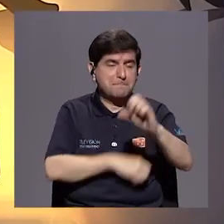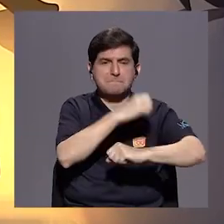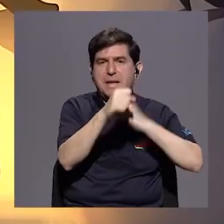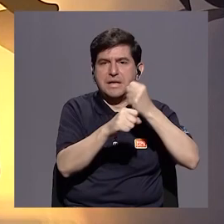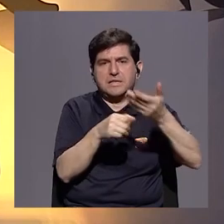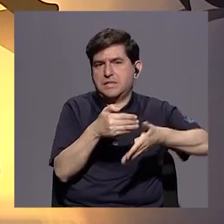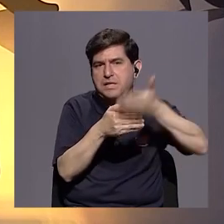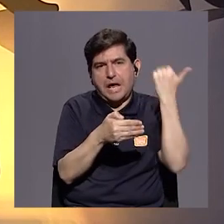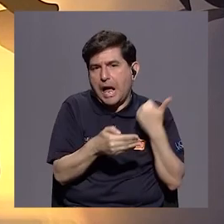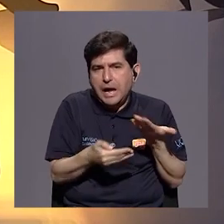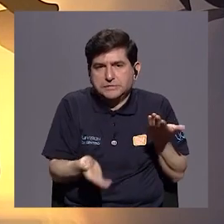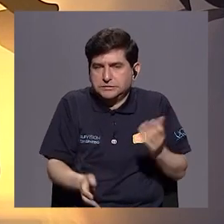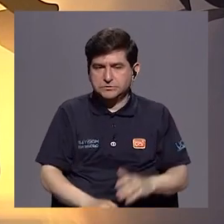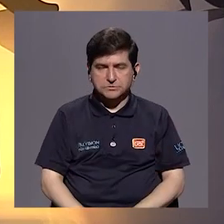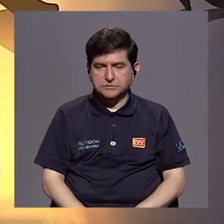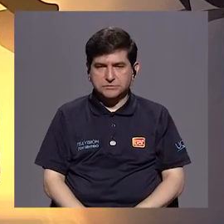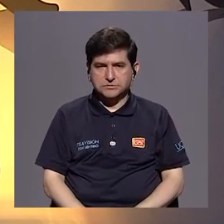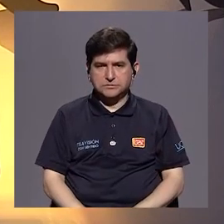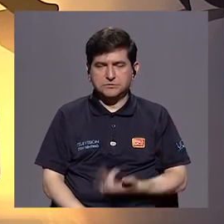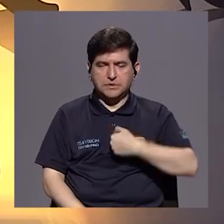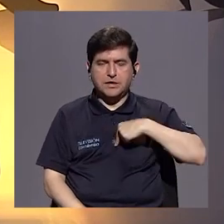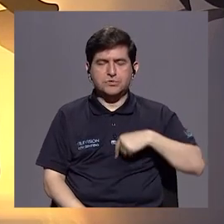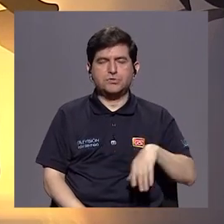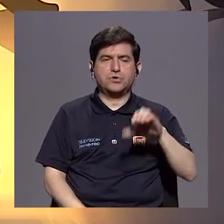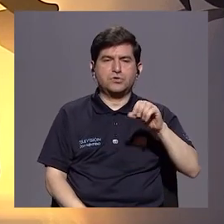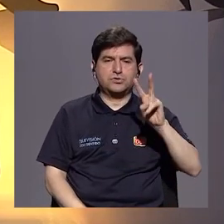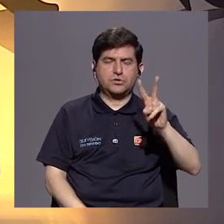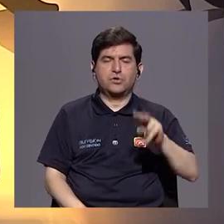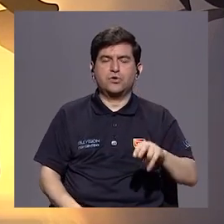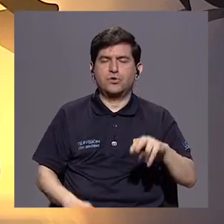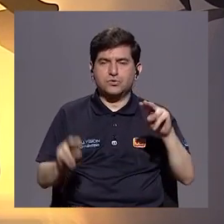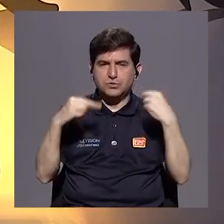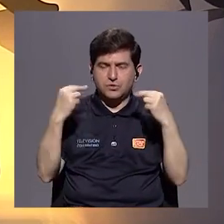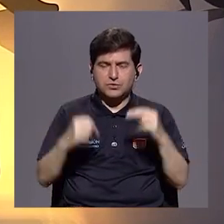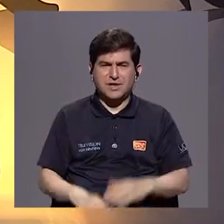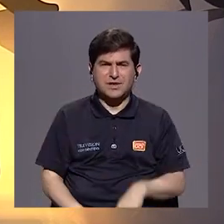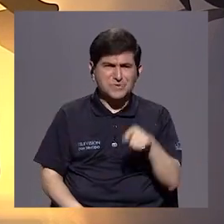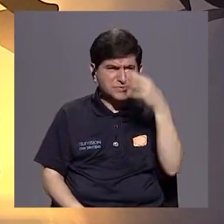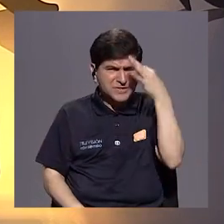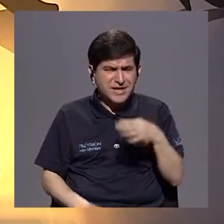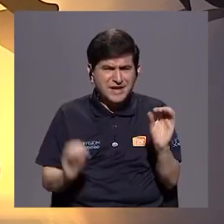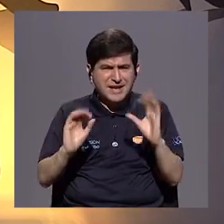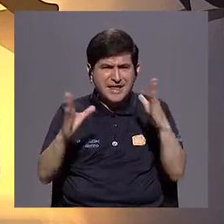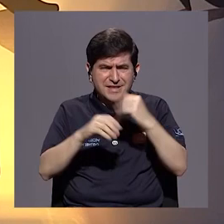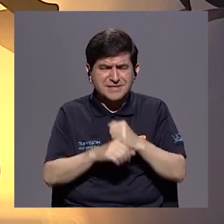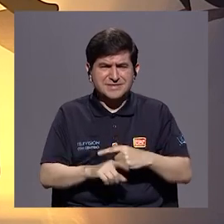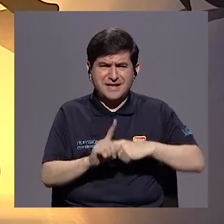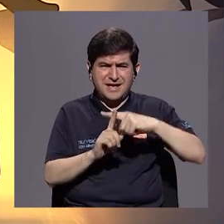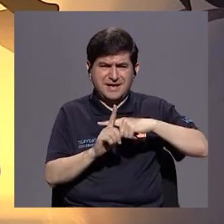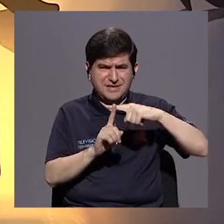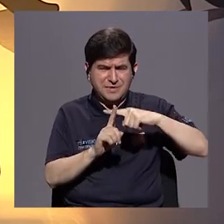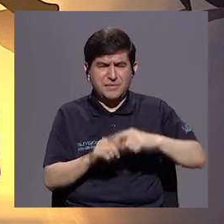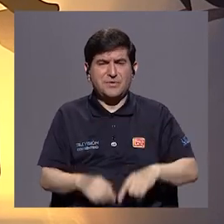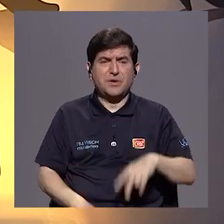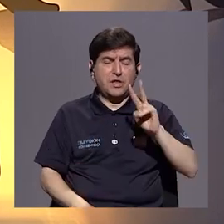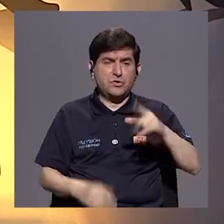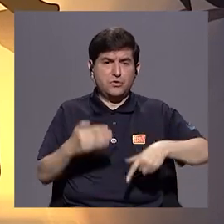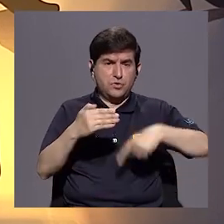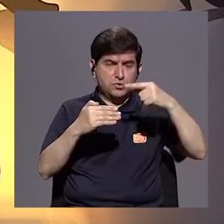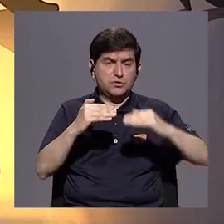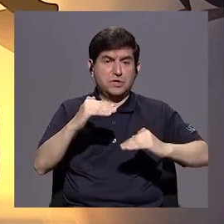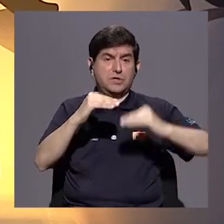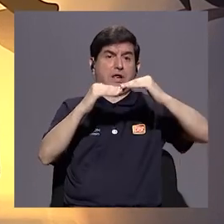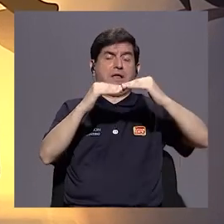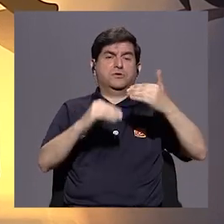20 años a hacer este año si no hacemos nada la temperatura de la tierra podría llegar a alcanzar los dos grados